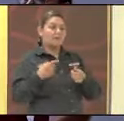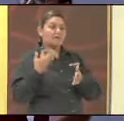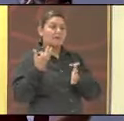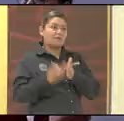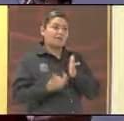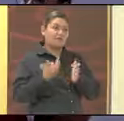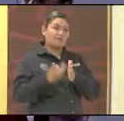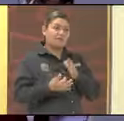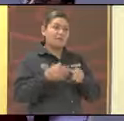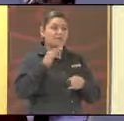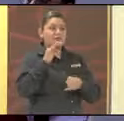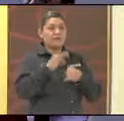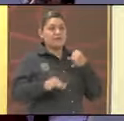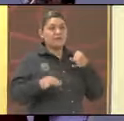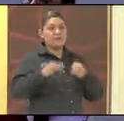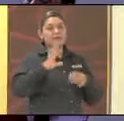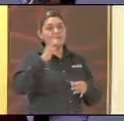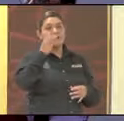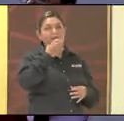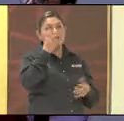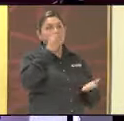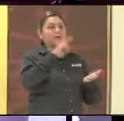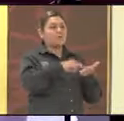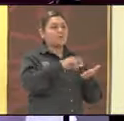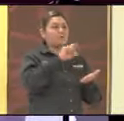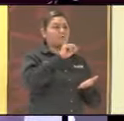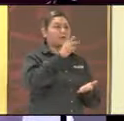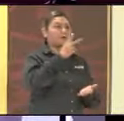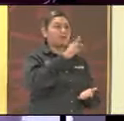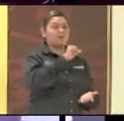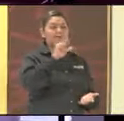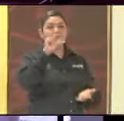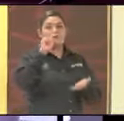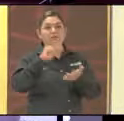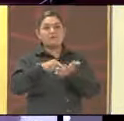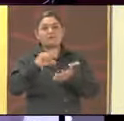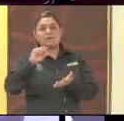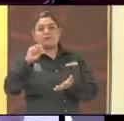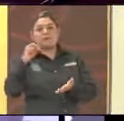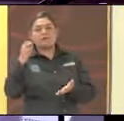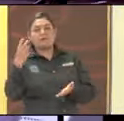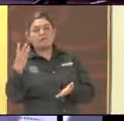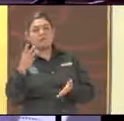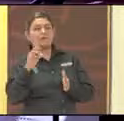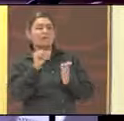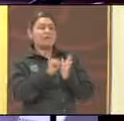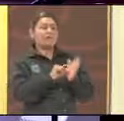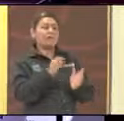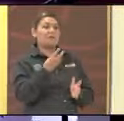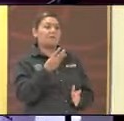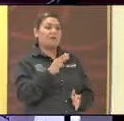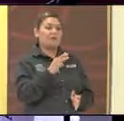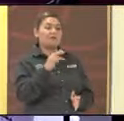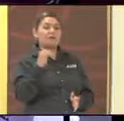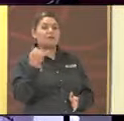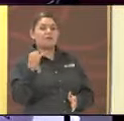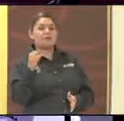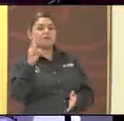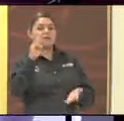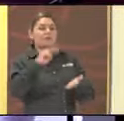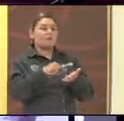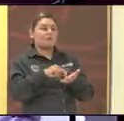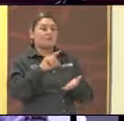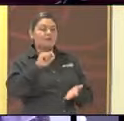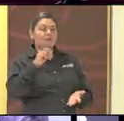la última del ciclo escolar 2022-2023, pues que va a corresponder a los meses de mayo y junio del